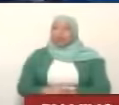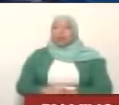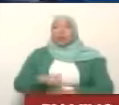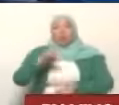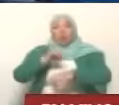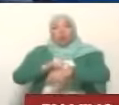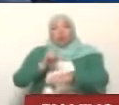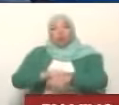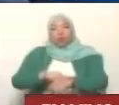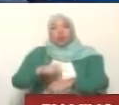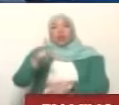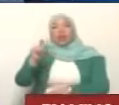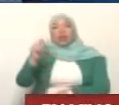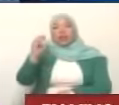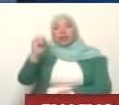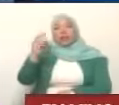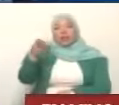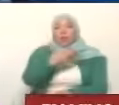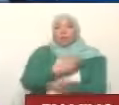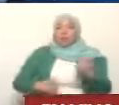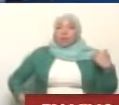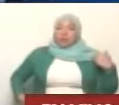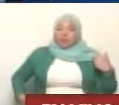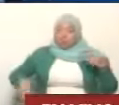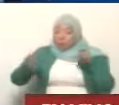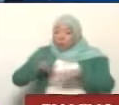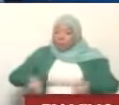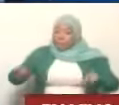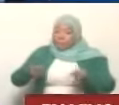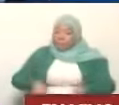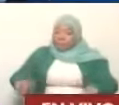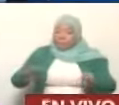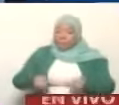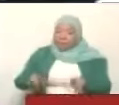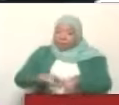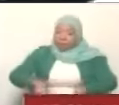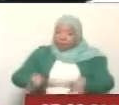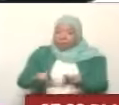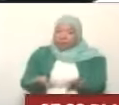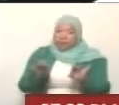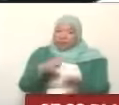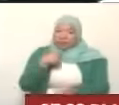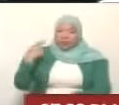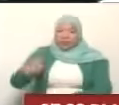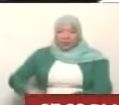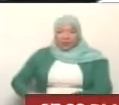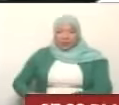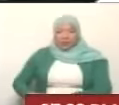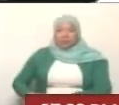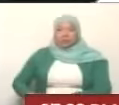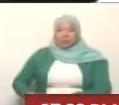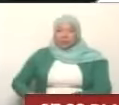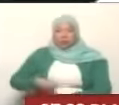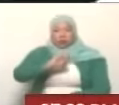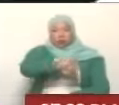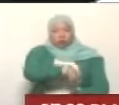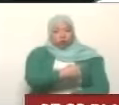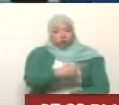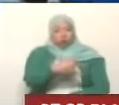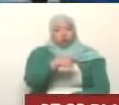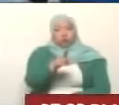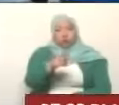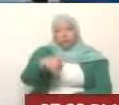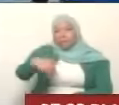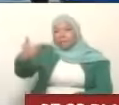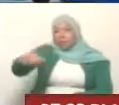doctora Tao Yitao, presidenta del Centro de Investigación de las Zonas Económicas Especiales de China en la Universidad de Shenzhen, una de